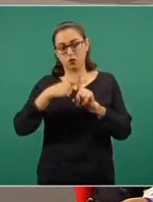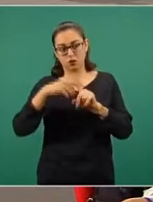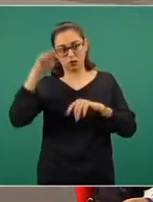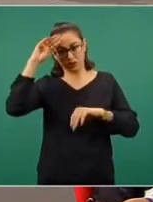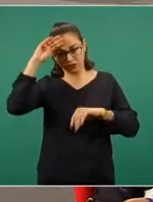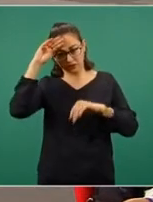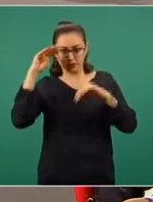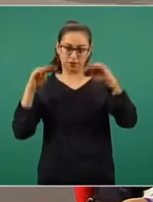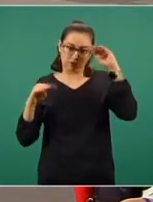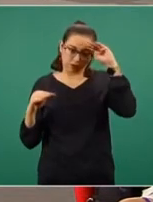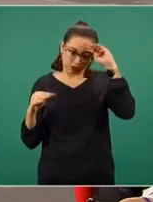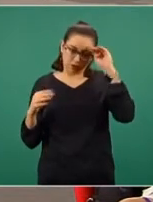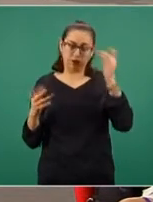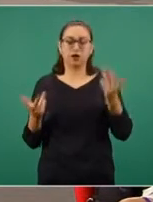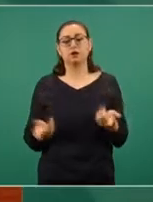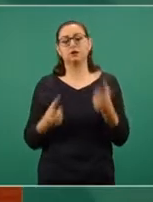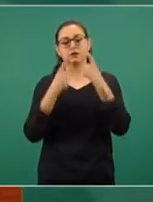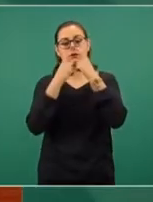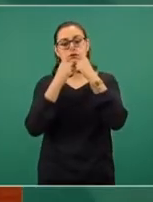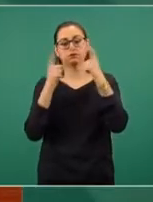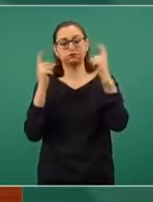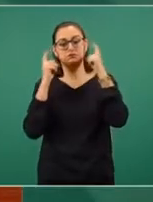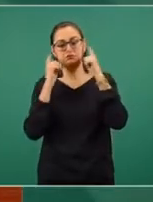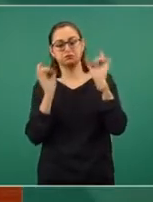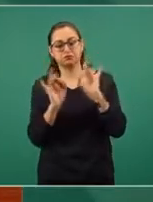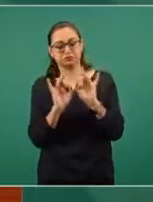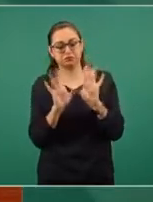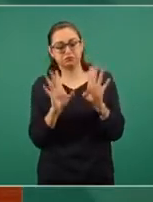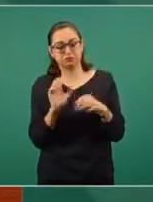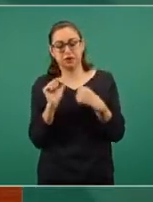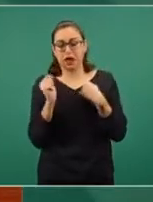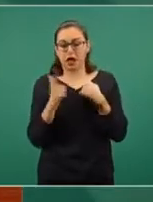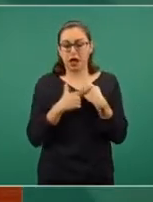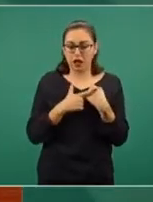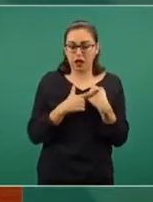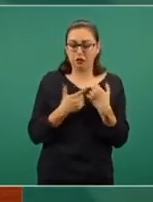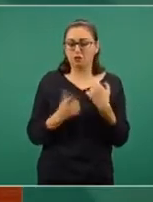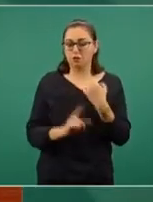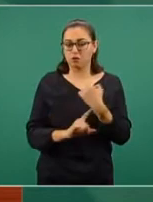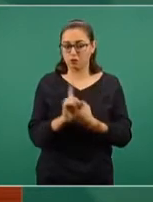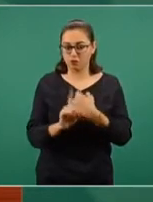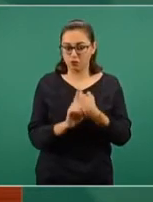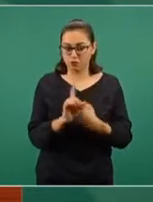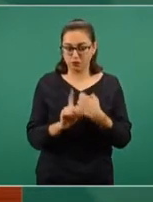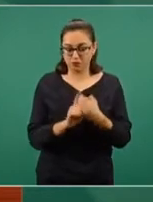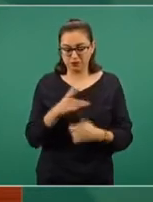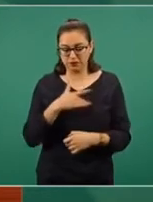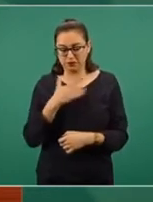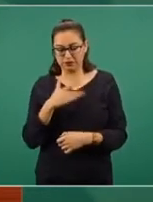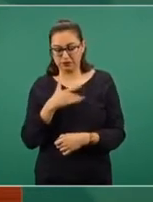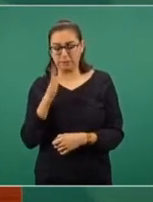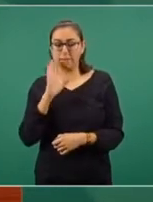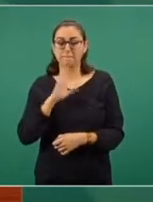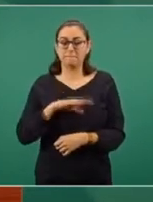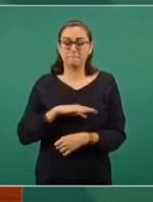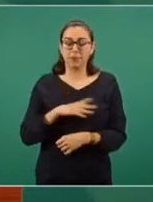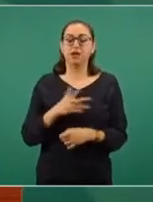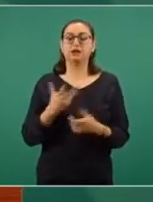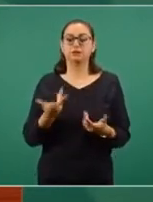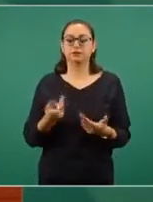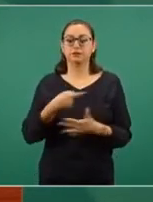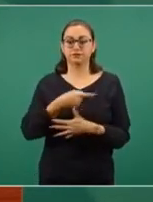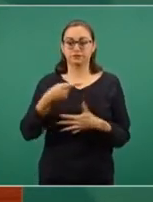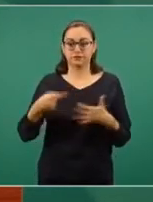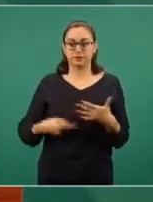su cubrebocas, de que estén atentos a cualquier situación de, a lo mejor, algún malestar que pueda tener el pequeñito. Ese